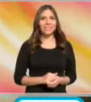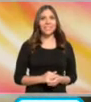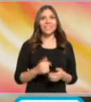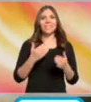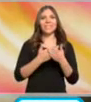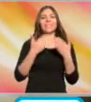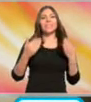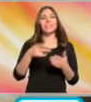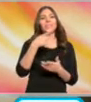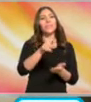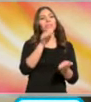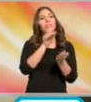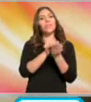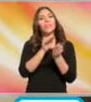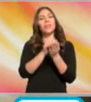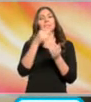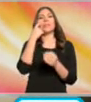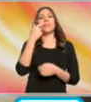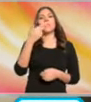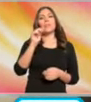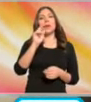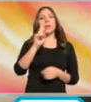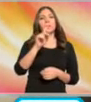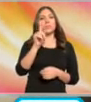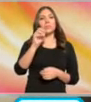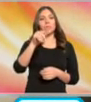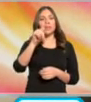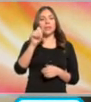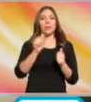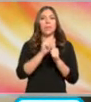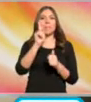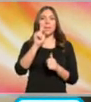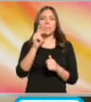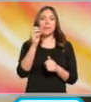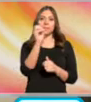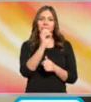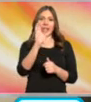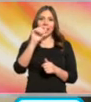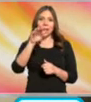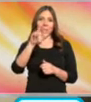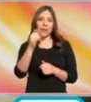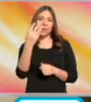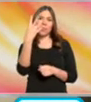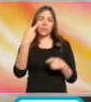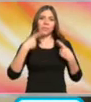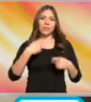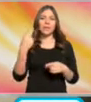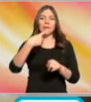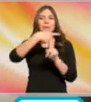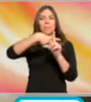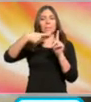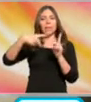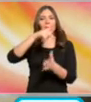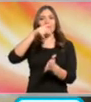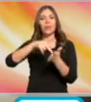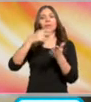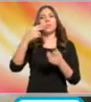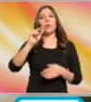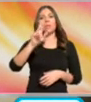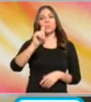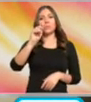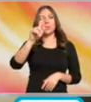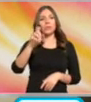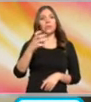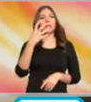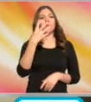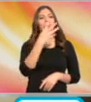Y para estas tortitas de Huauzontle con papas cambray, son 4 porciones, necesitaremos medio kilo de Huauzontles. 400